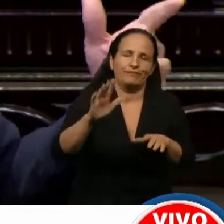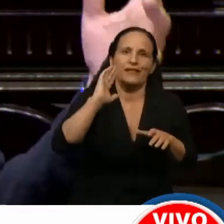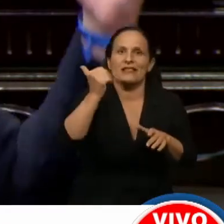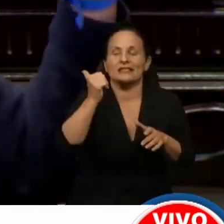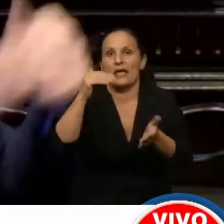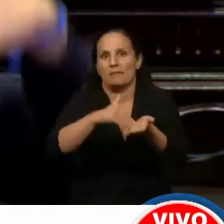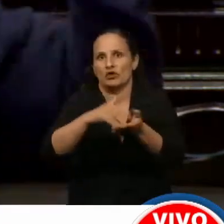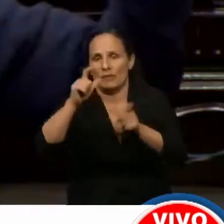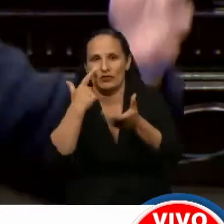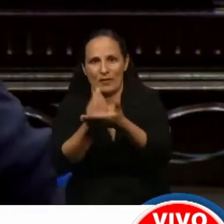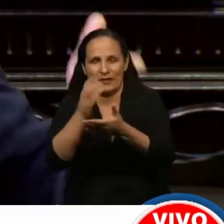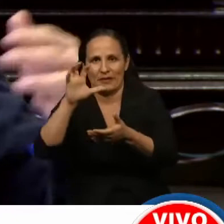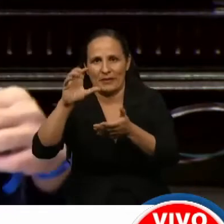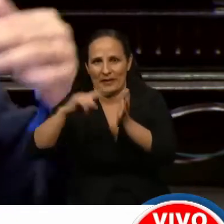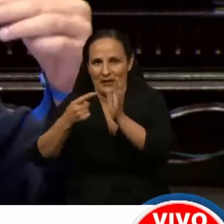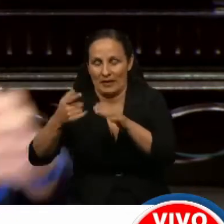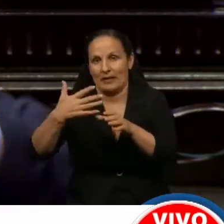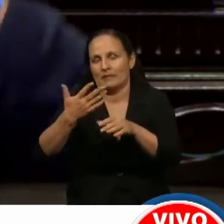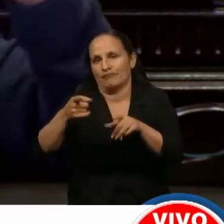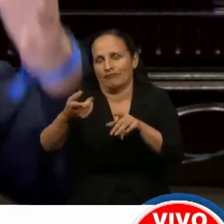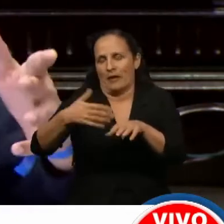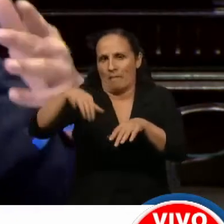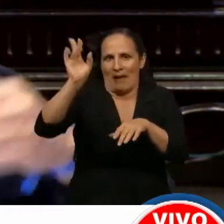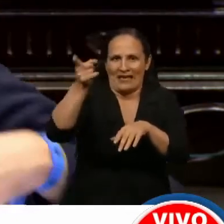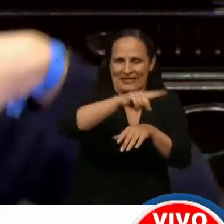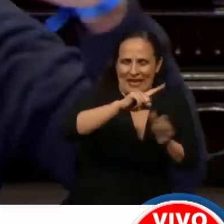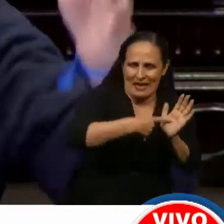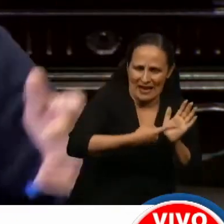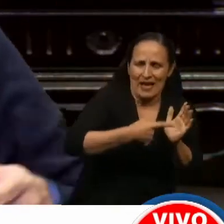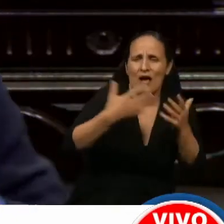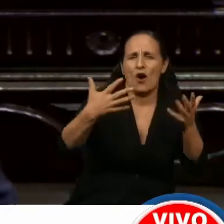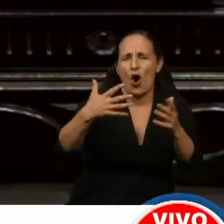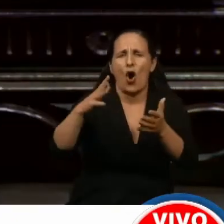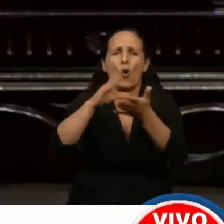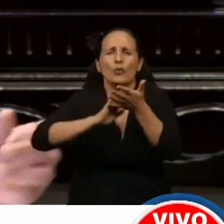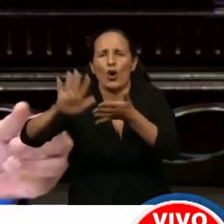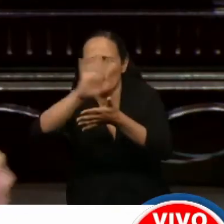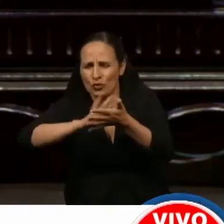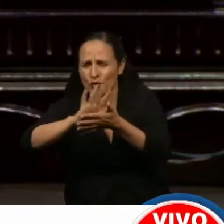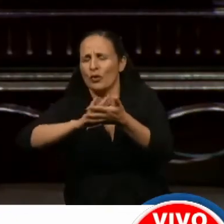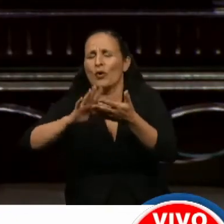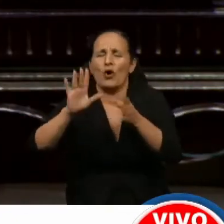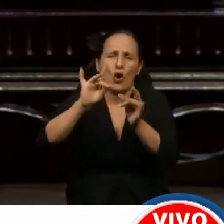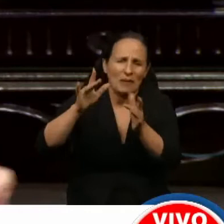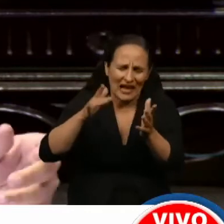millones de habitantes, 5 veces más que la ciudad de Buenos Aires, ni hablar de la extensión territorial y las diferentes complicaciones que